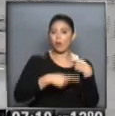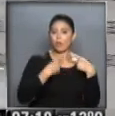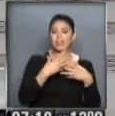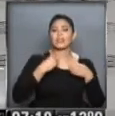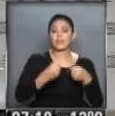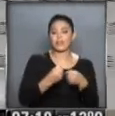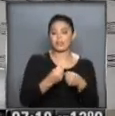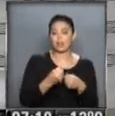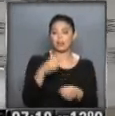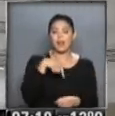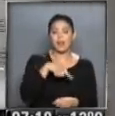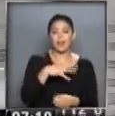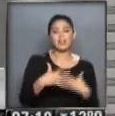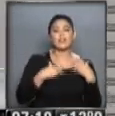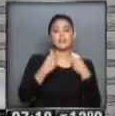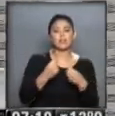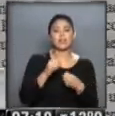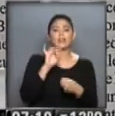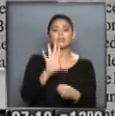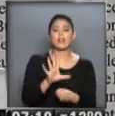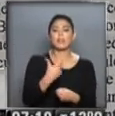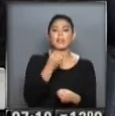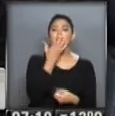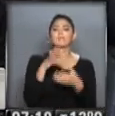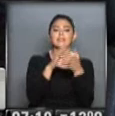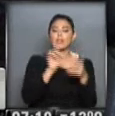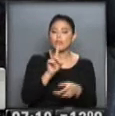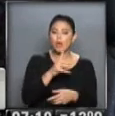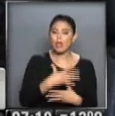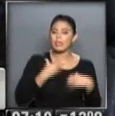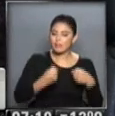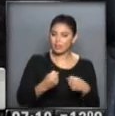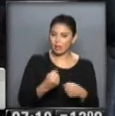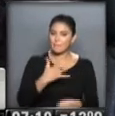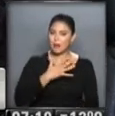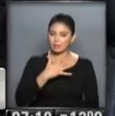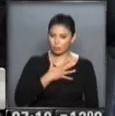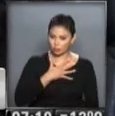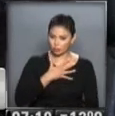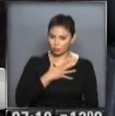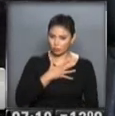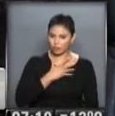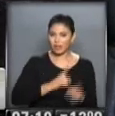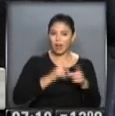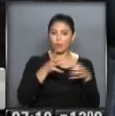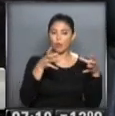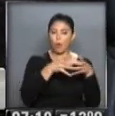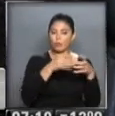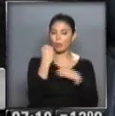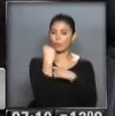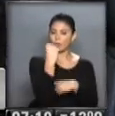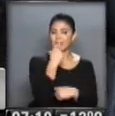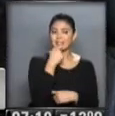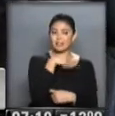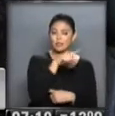patrimonial porque estamos frente a eso no no estamos frente una defensa de la libertad de expresión estamos frente una defensa patrimonial de algunos grandes medios si quieren seguir